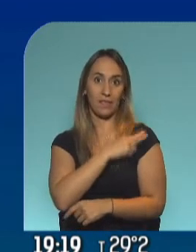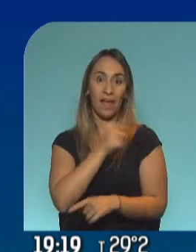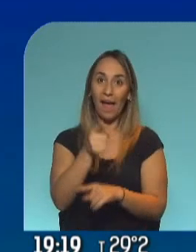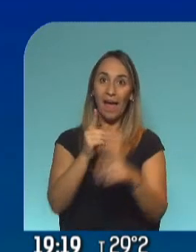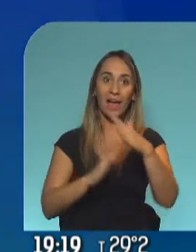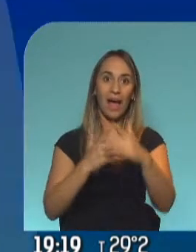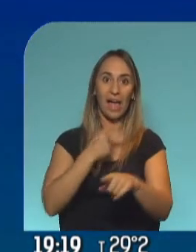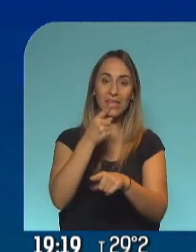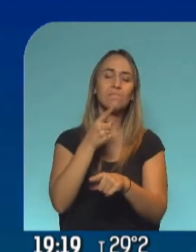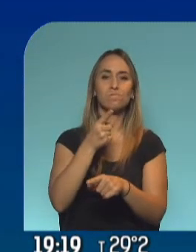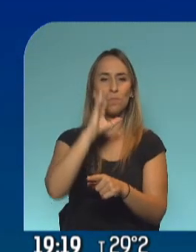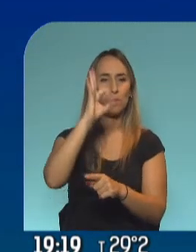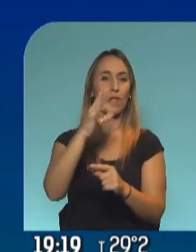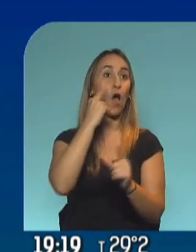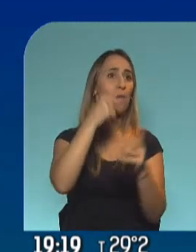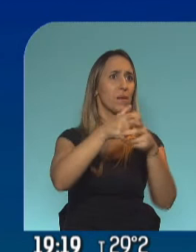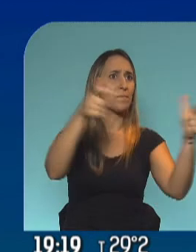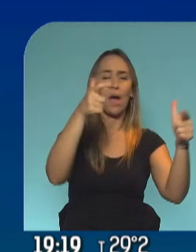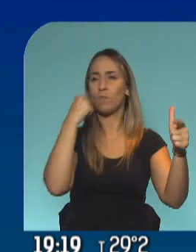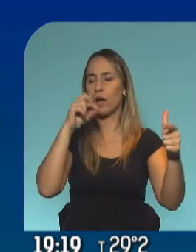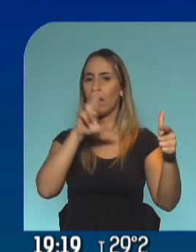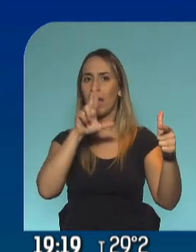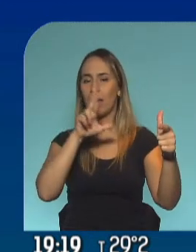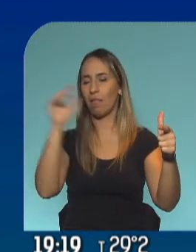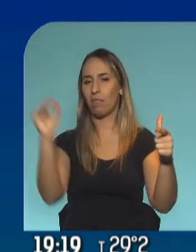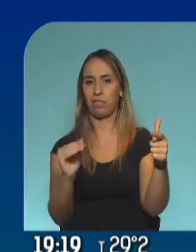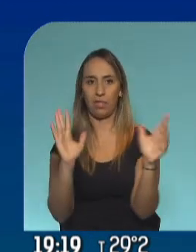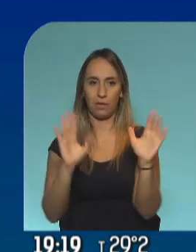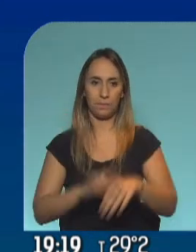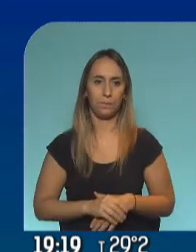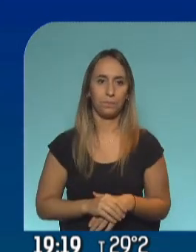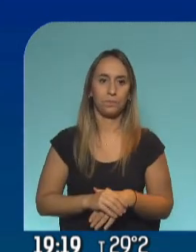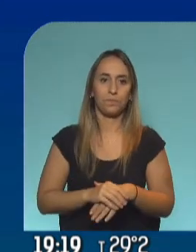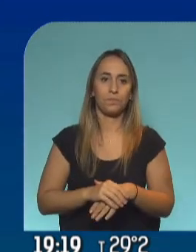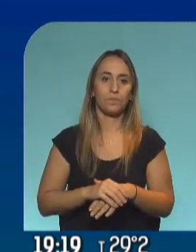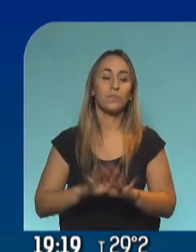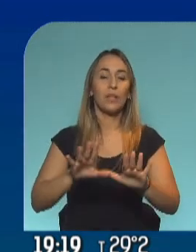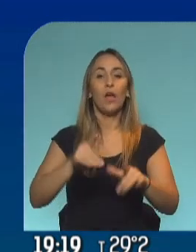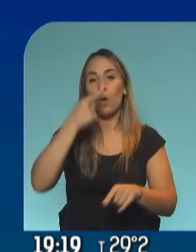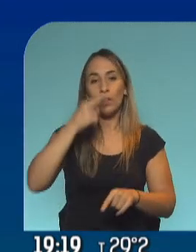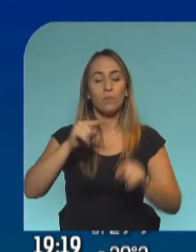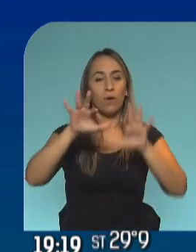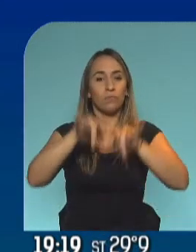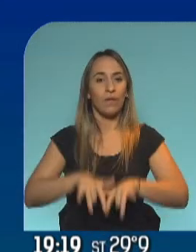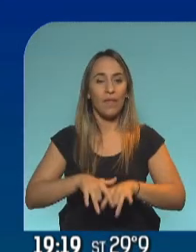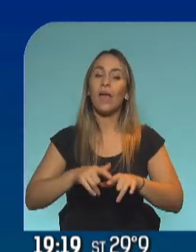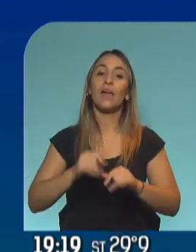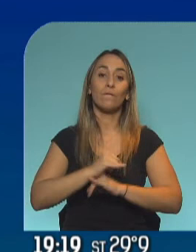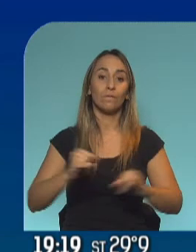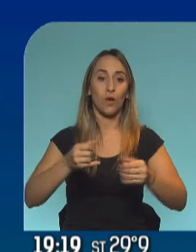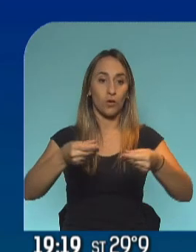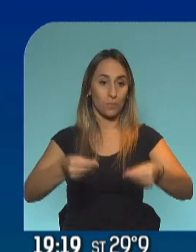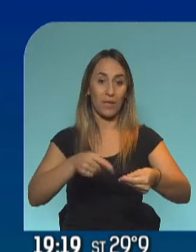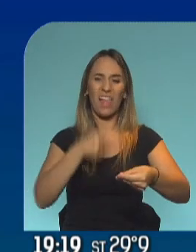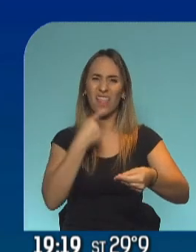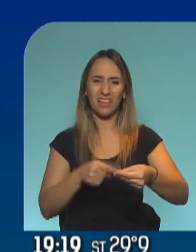superiores. Y la última placa, resultados principales de este informe que se publica hoy a propósito de la fecha.